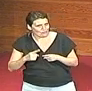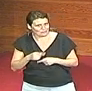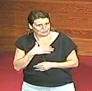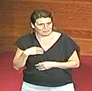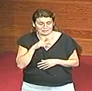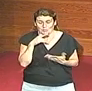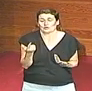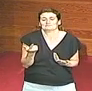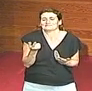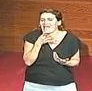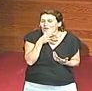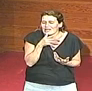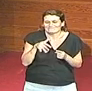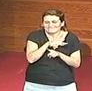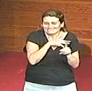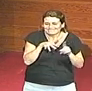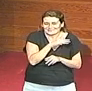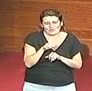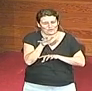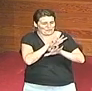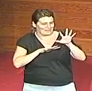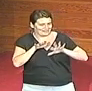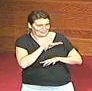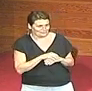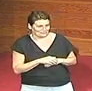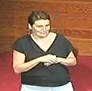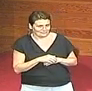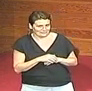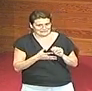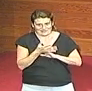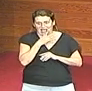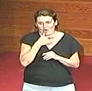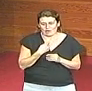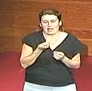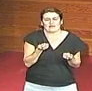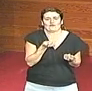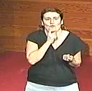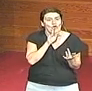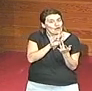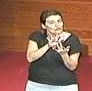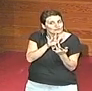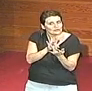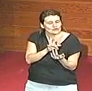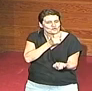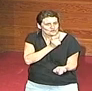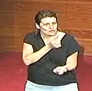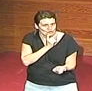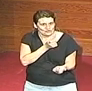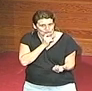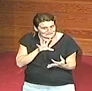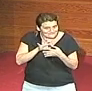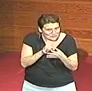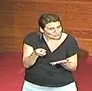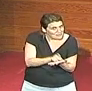que el contexto es muy complicado y que una vez se adoptan ciertas medidas de restricciones, ¿no? De contacto, es muy difícil tirar de la cuerda